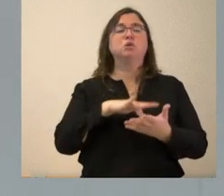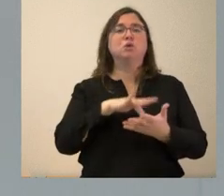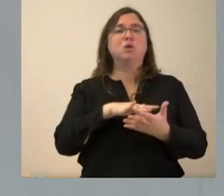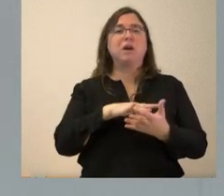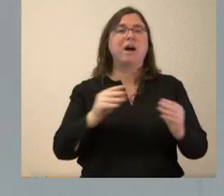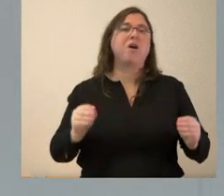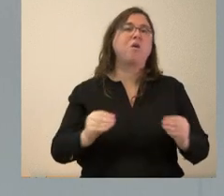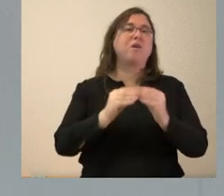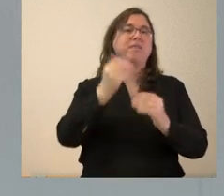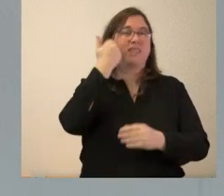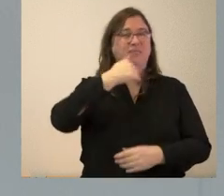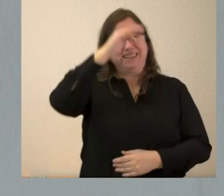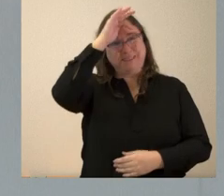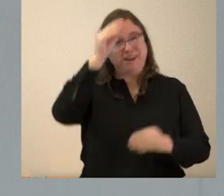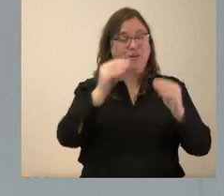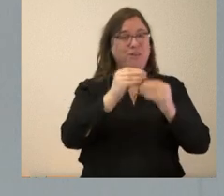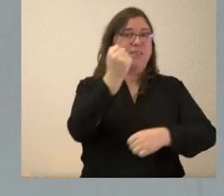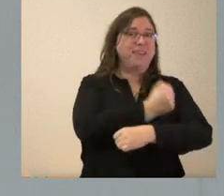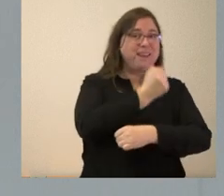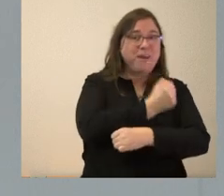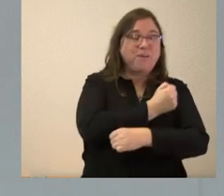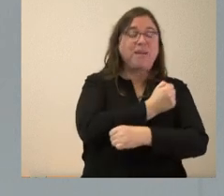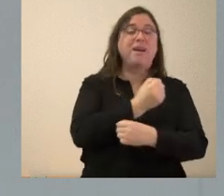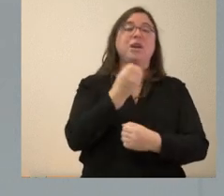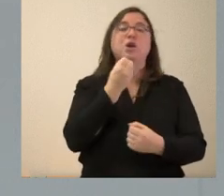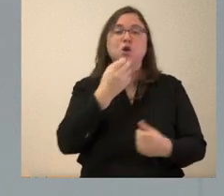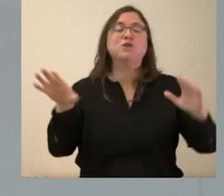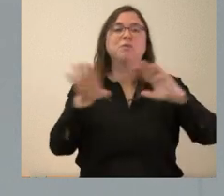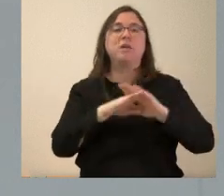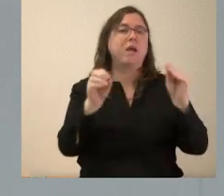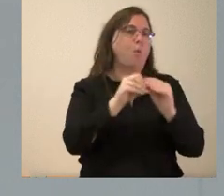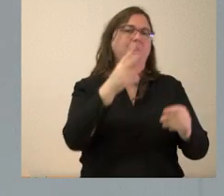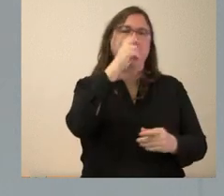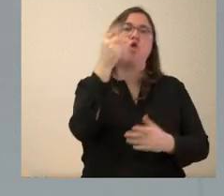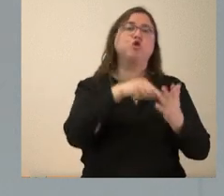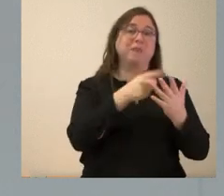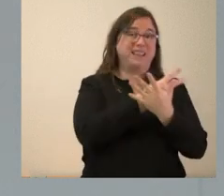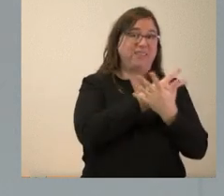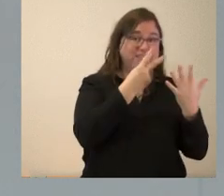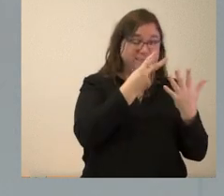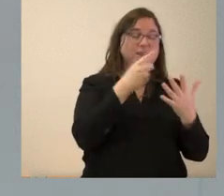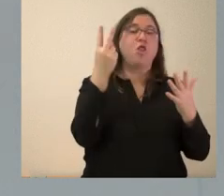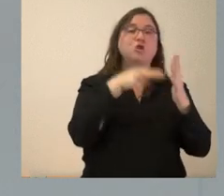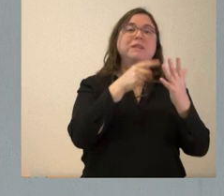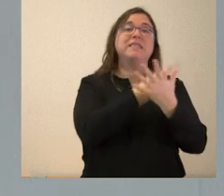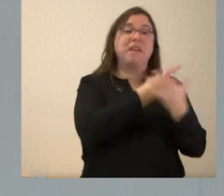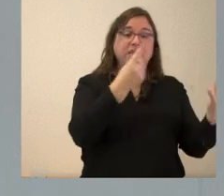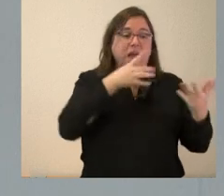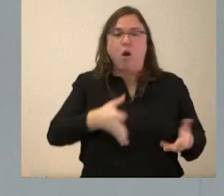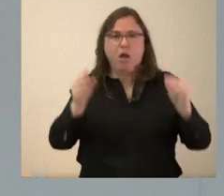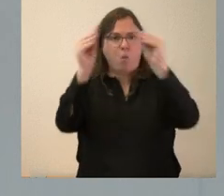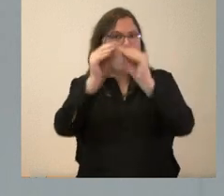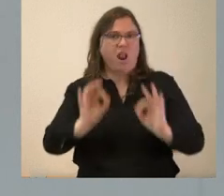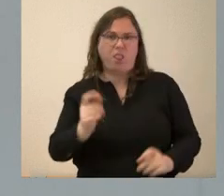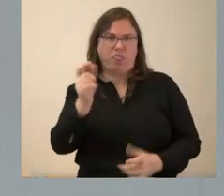la Navidad que fue el año 2016 Es verdad que si se compara esta asistencia a urgencias sanitarias es algo superior a lo que fue en el año 2021